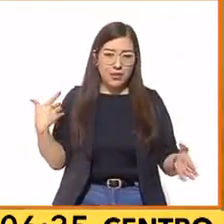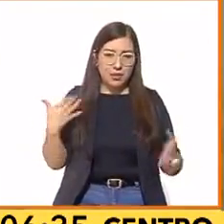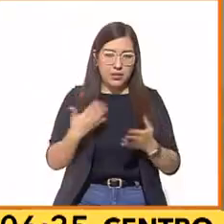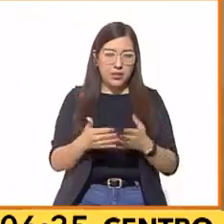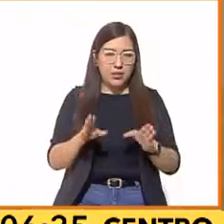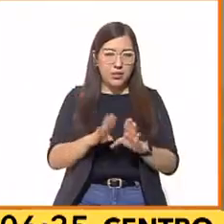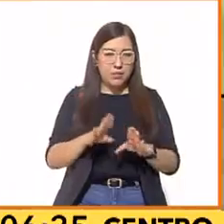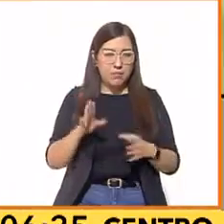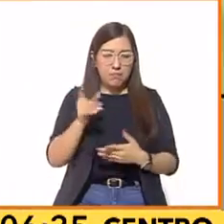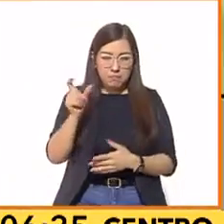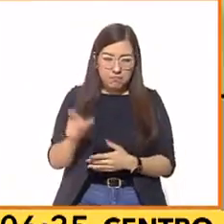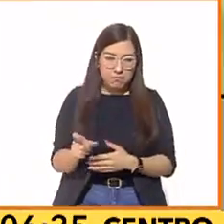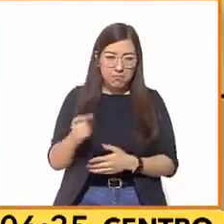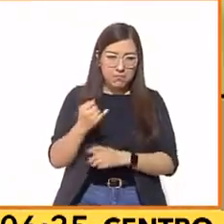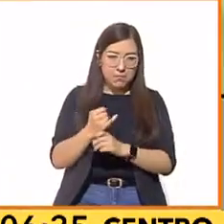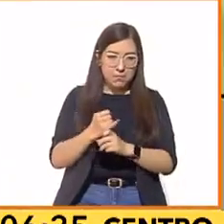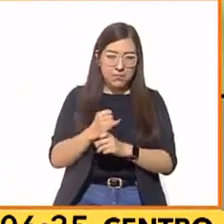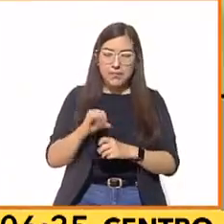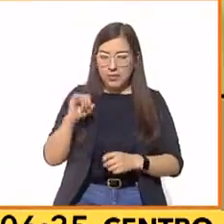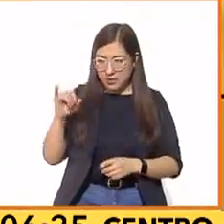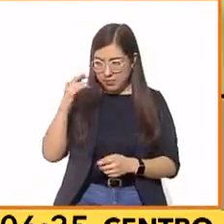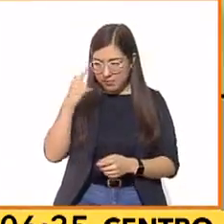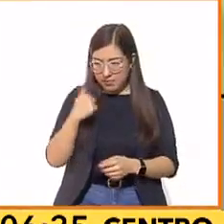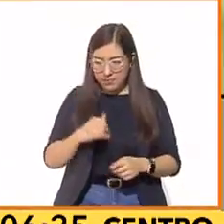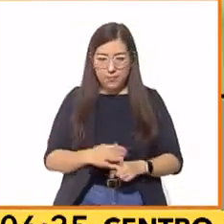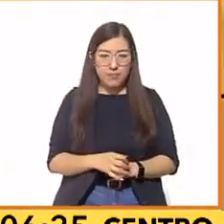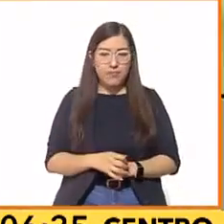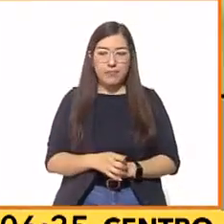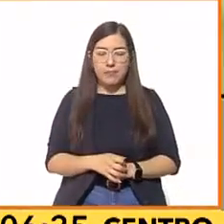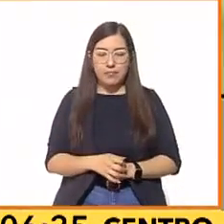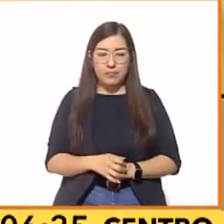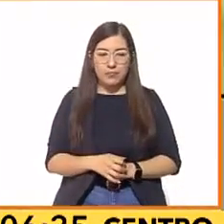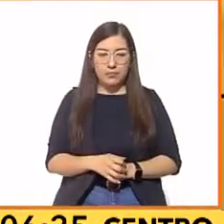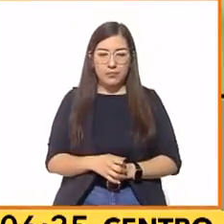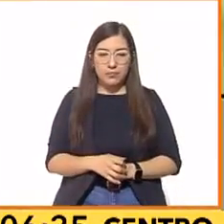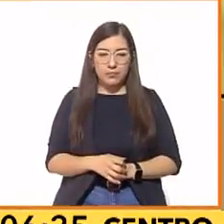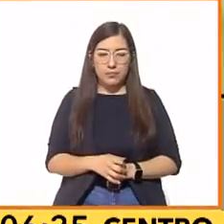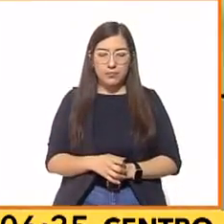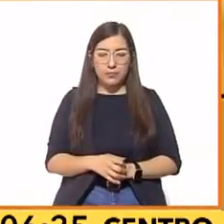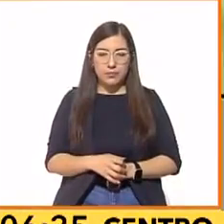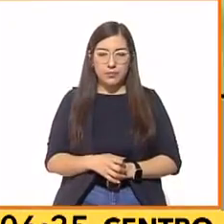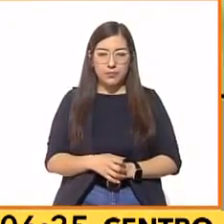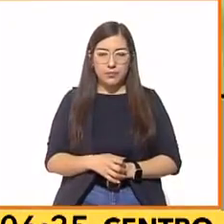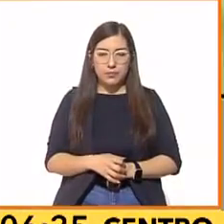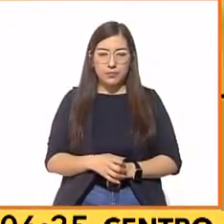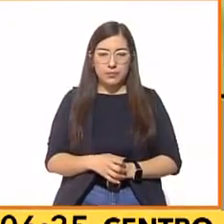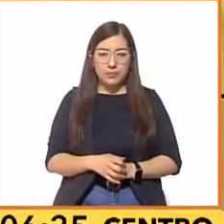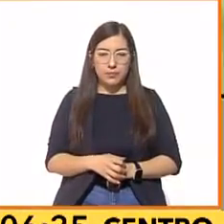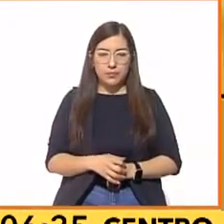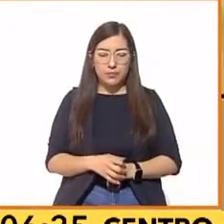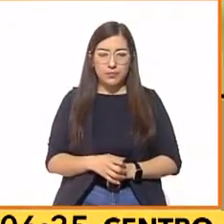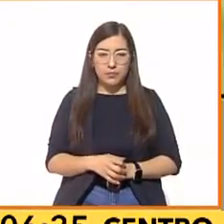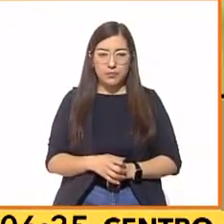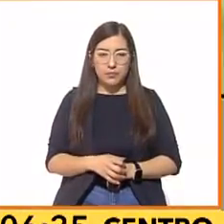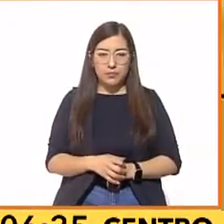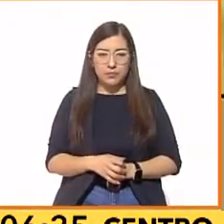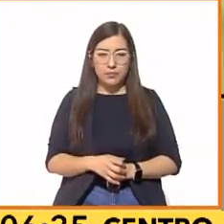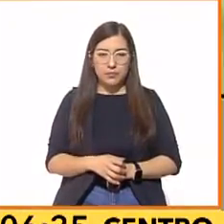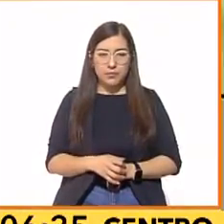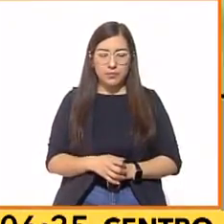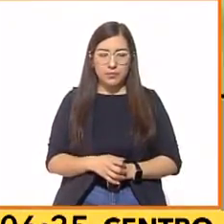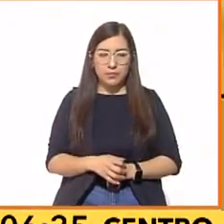Felipe. Pues es muy importante lo que comentas, porque hay que recordar y subrayar que Juárez es